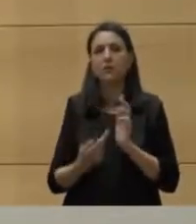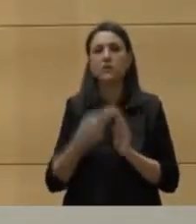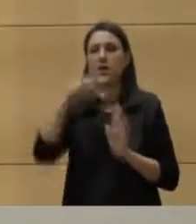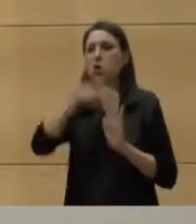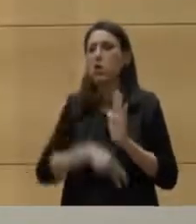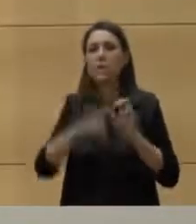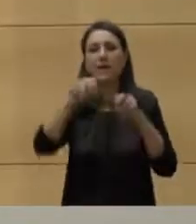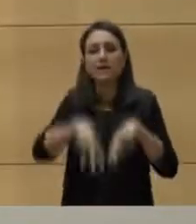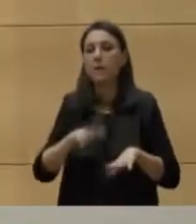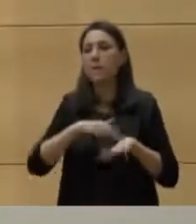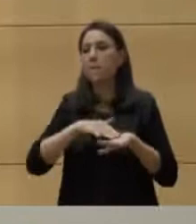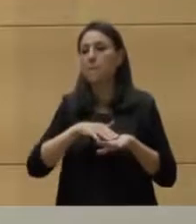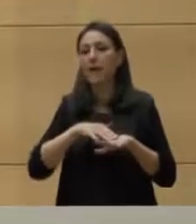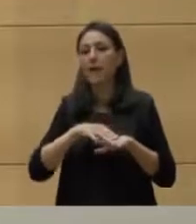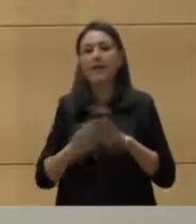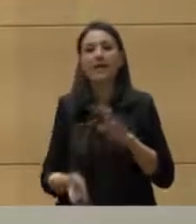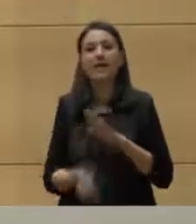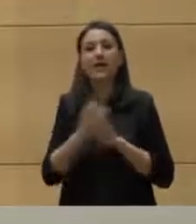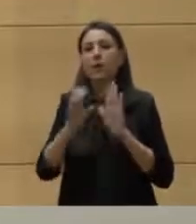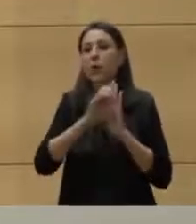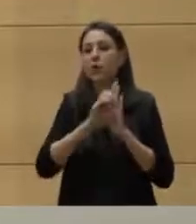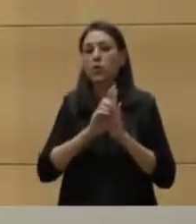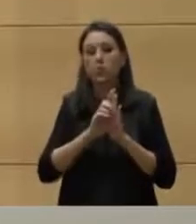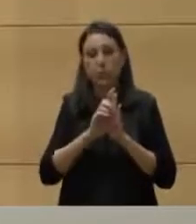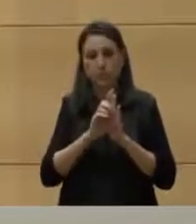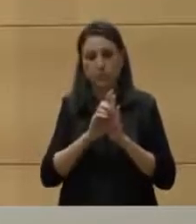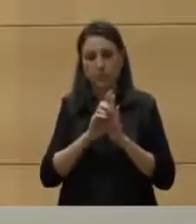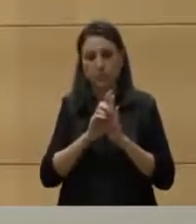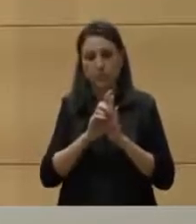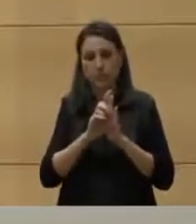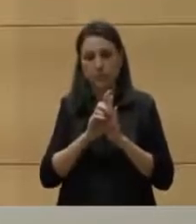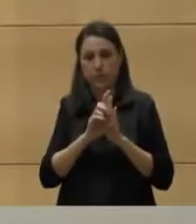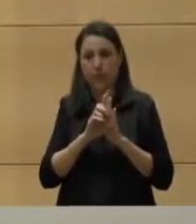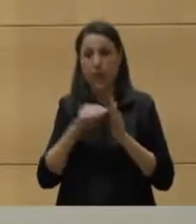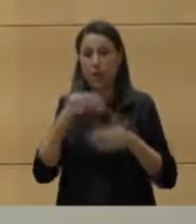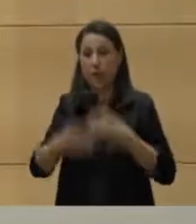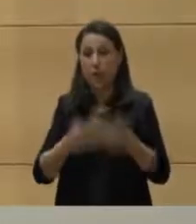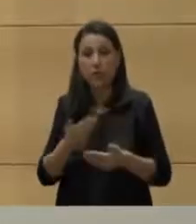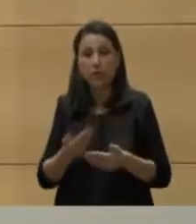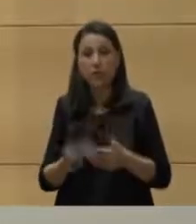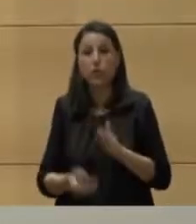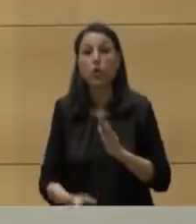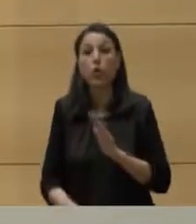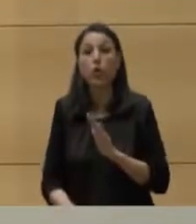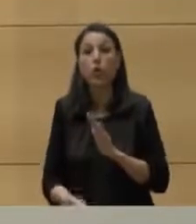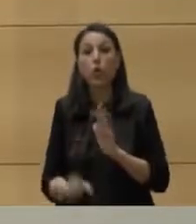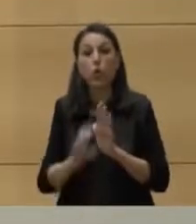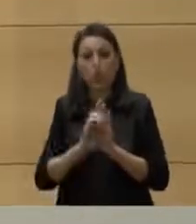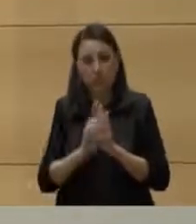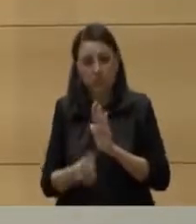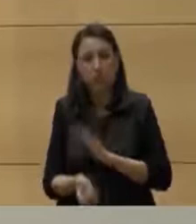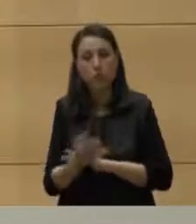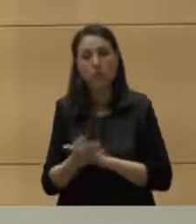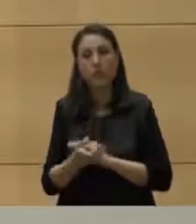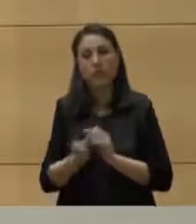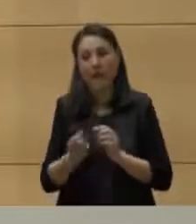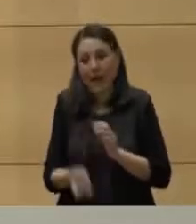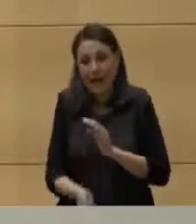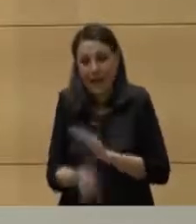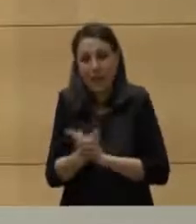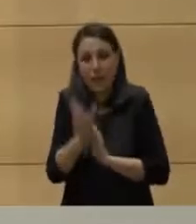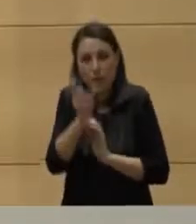una constitución ad hoc. Esta es la diferencia. El proceso constituyente, por tanto, va a crear un constituido, es